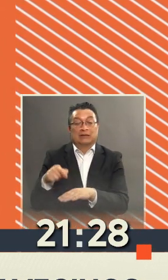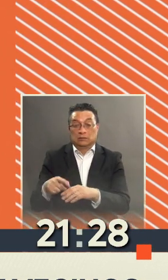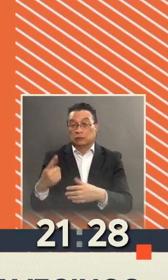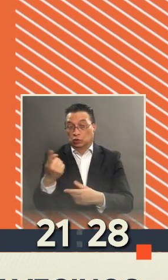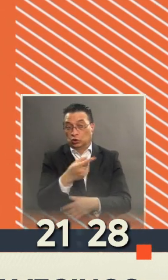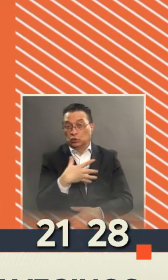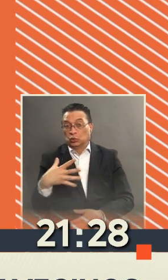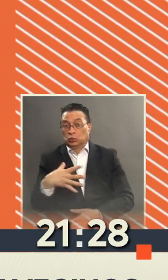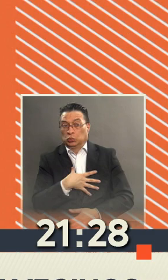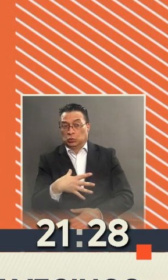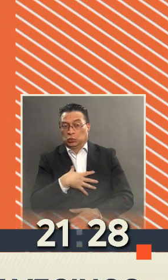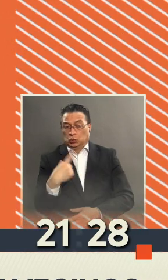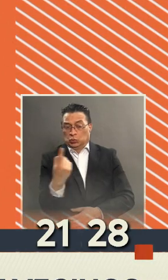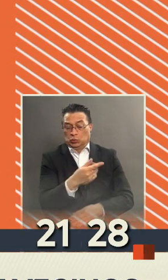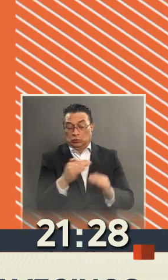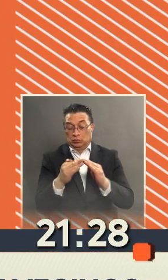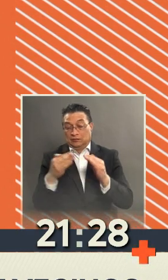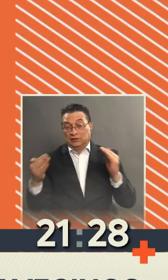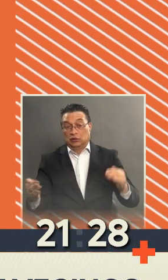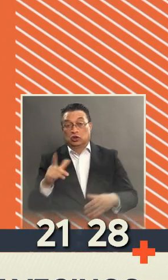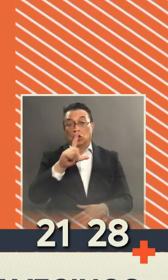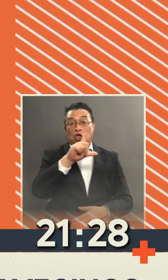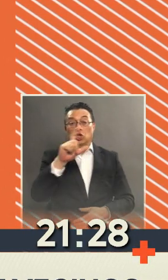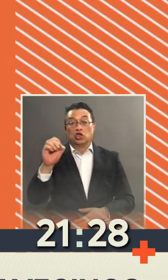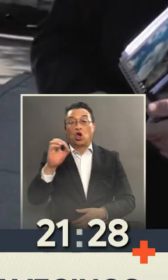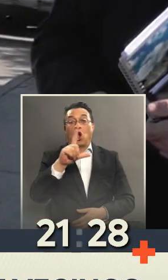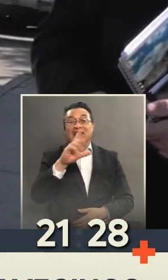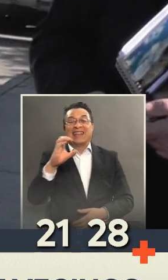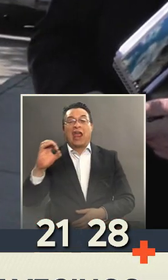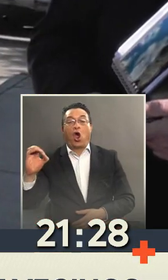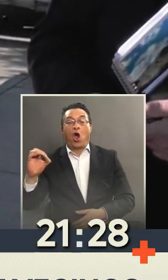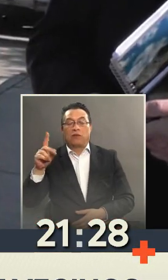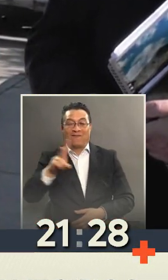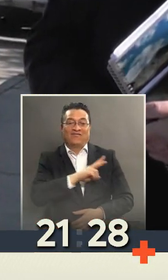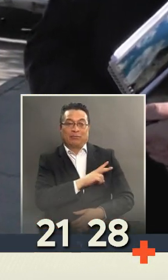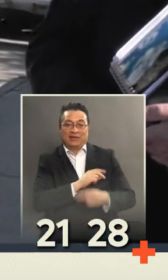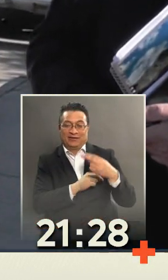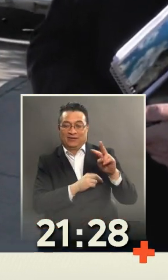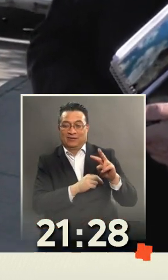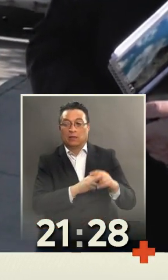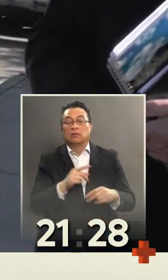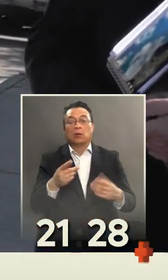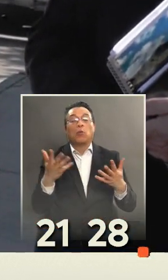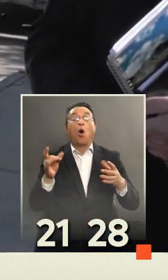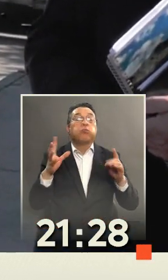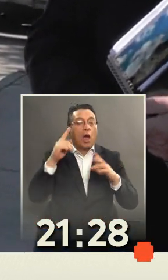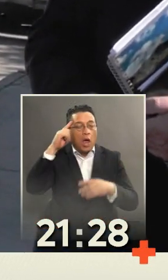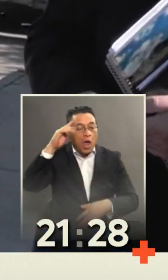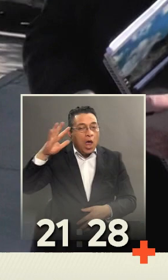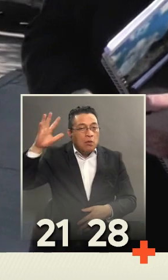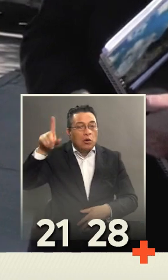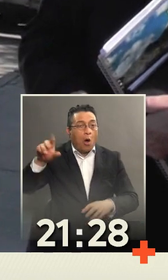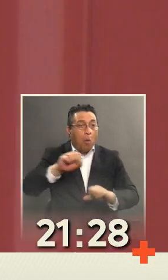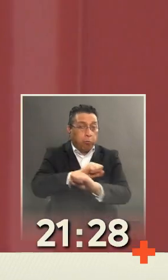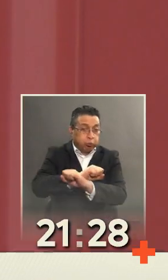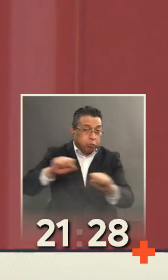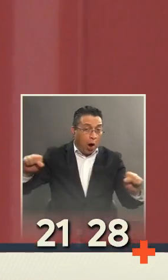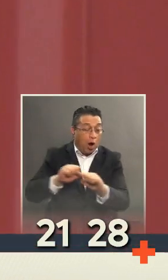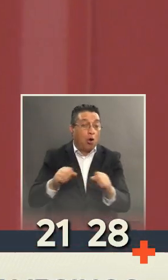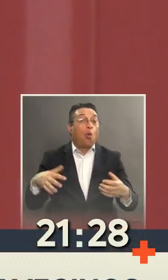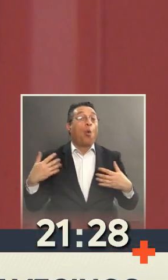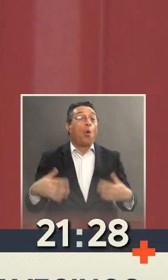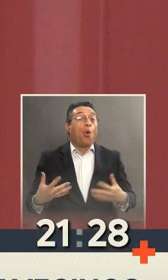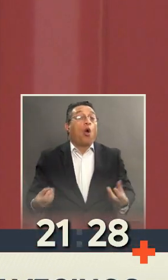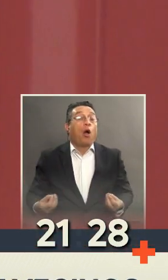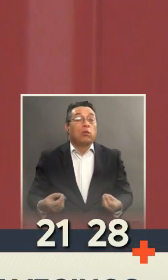pesadilla para los vecinos de Yoyeo, en la región de Valparaíso. Imagínate si hubiese pasado algo, ¿qué explosión no habría sido? Y habla